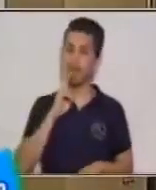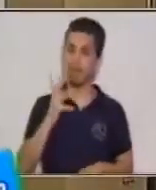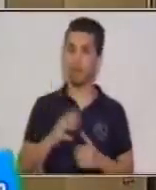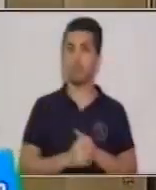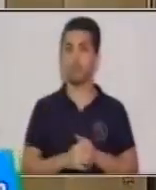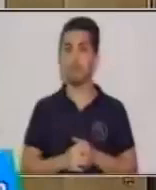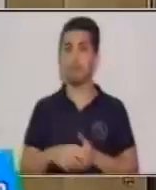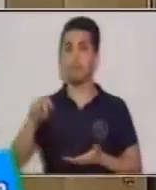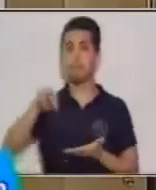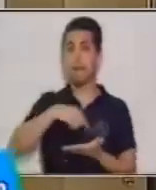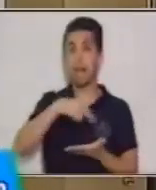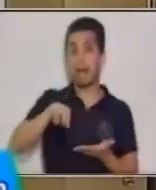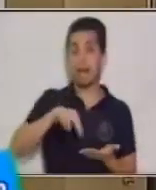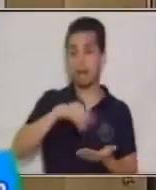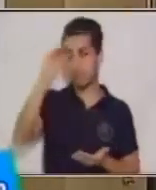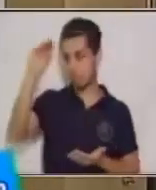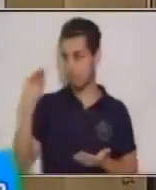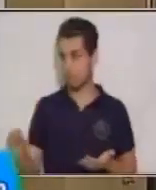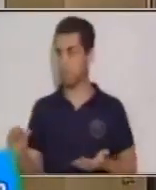Bailar.